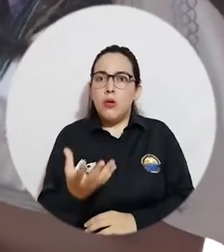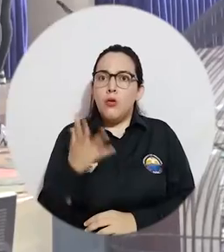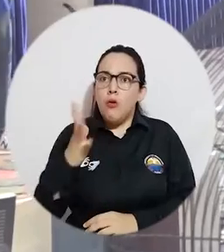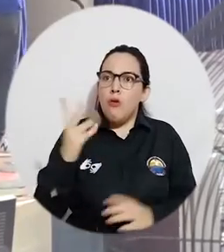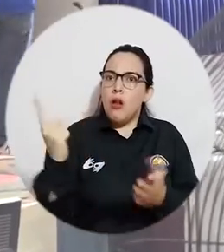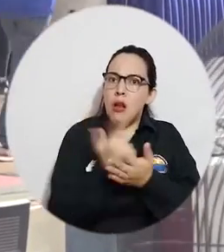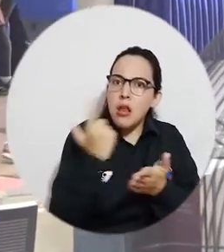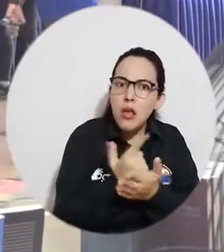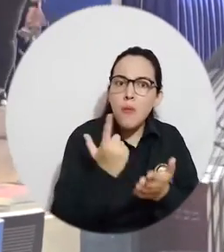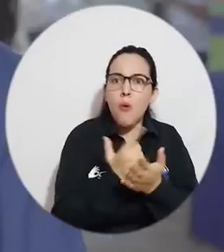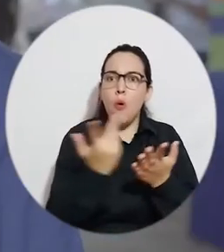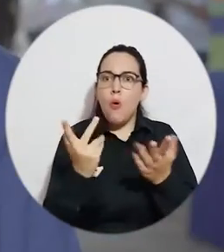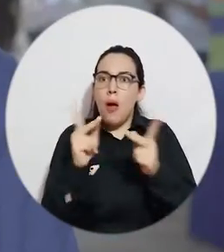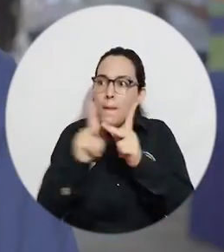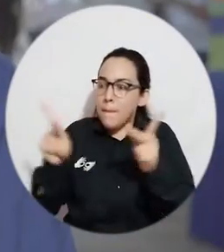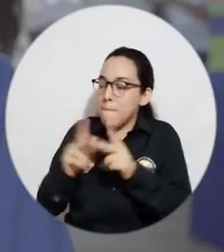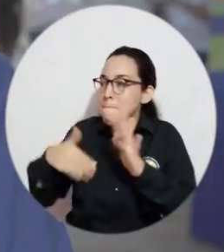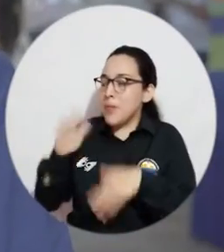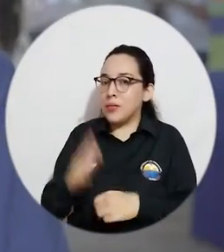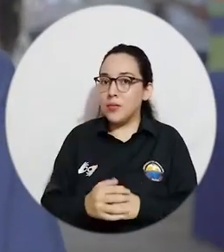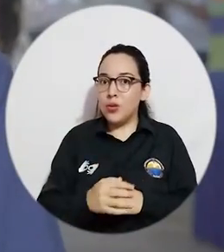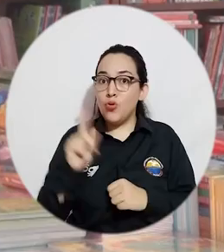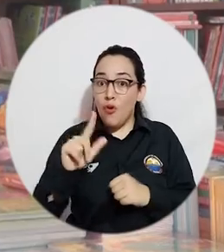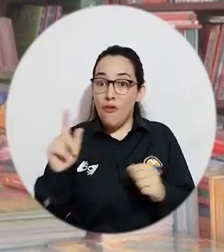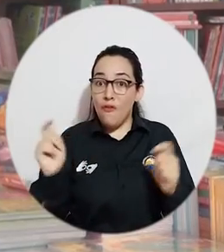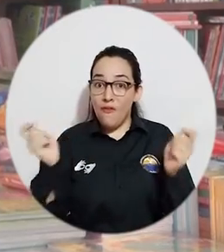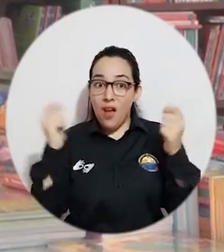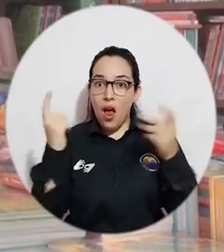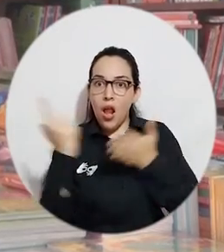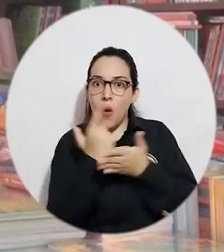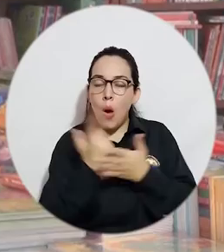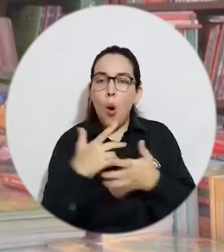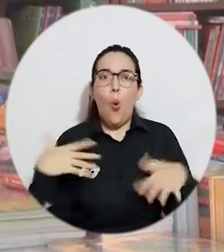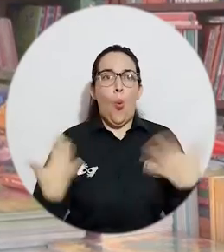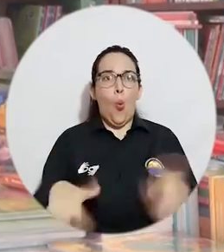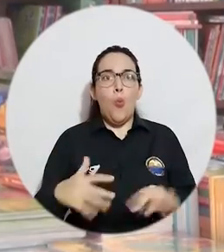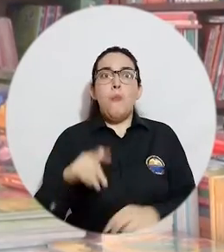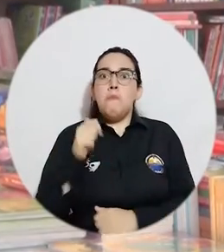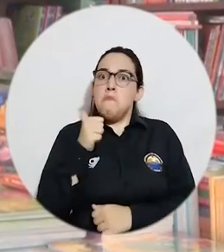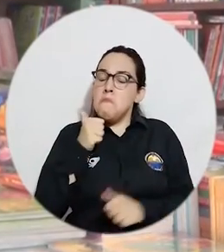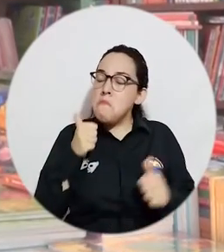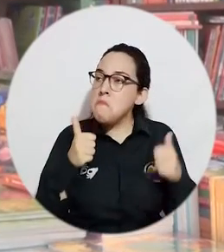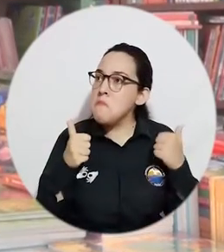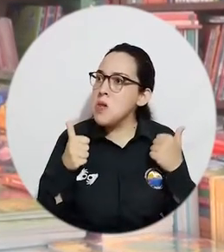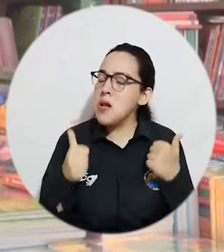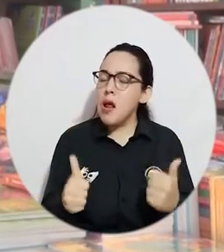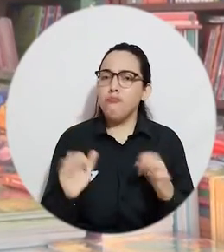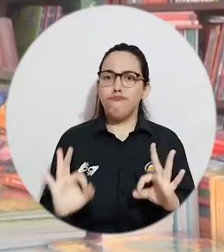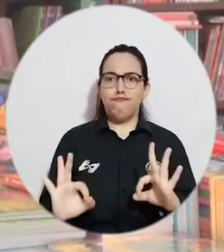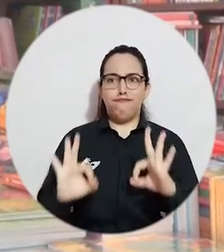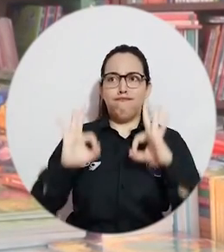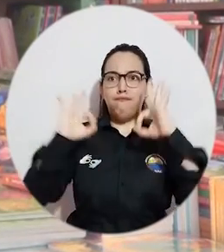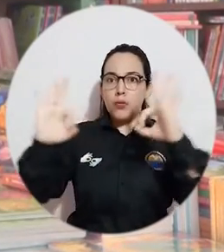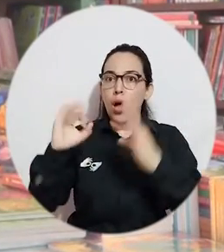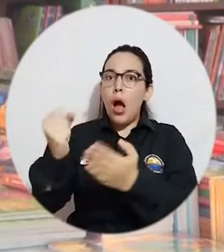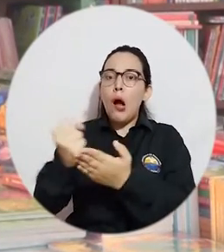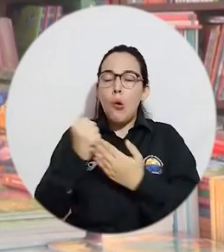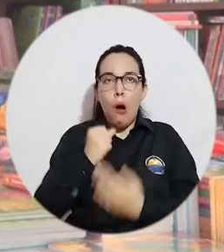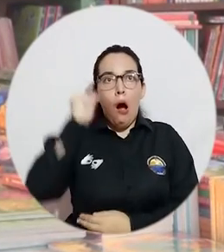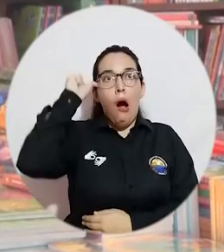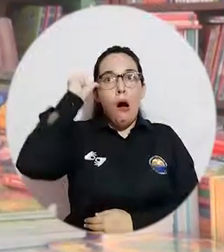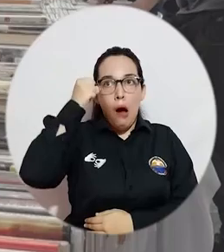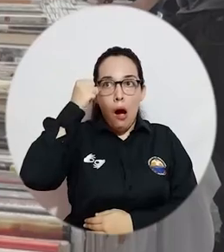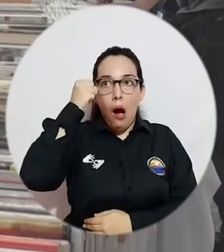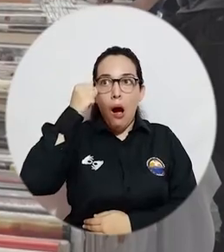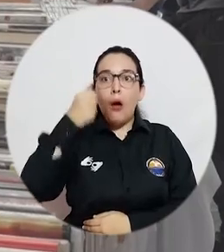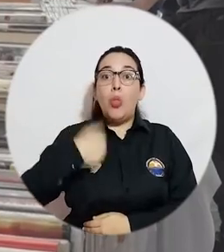el libro, con la palabra y con la gente fundamentalmente. La Feria del Libro me ha parecido muy bien, excelente, ya que nos